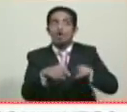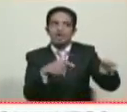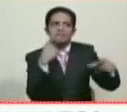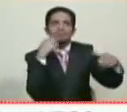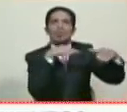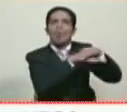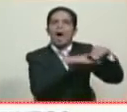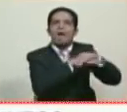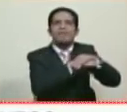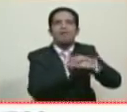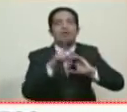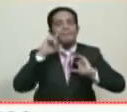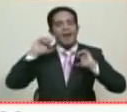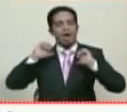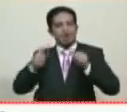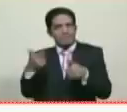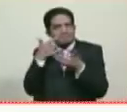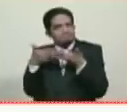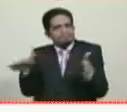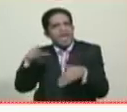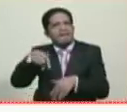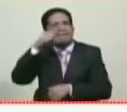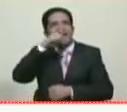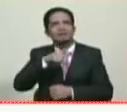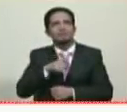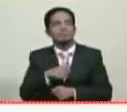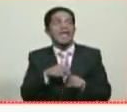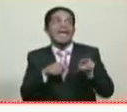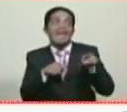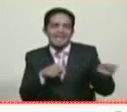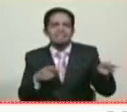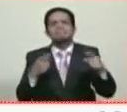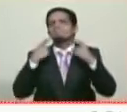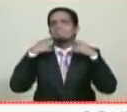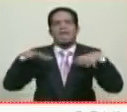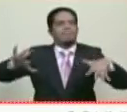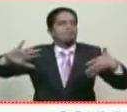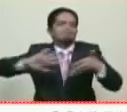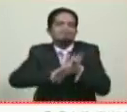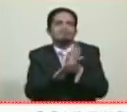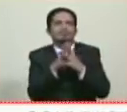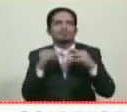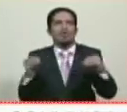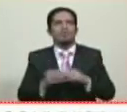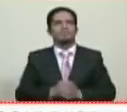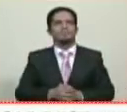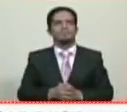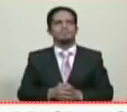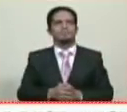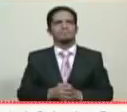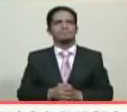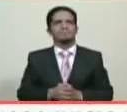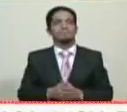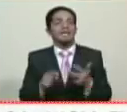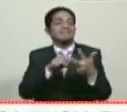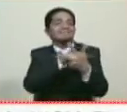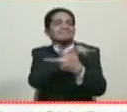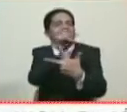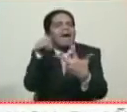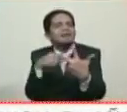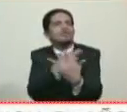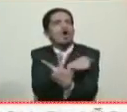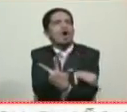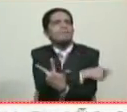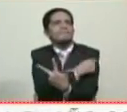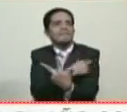inaugurarlo en el primer trimestre de este año. Ese material se perdió. Esos fueron 3 hospitales, 3 unidades de salud, tanto el hospital